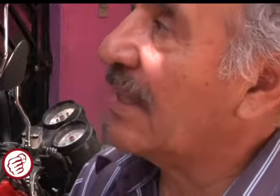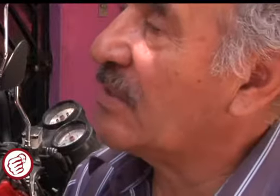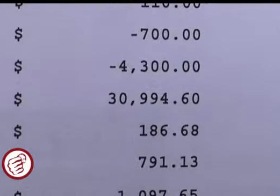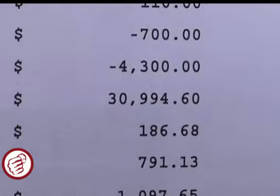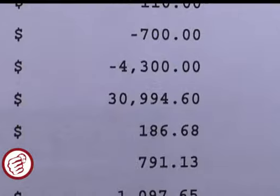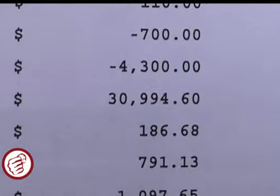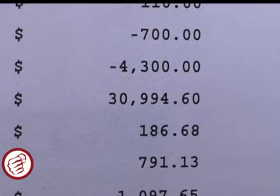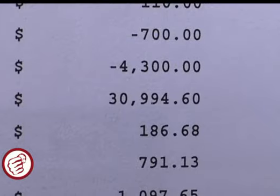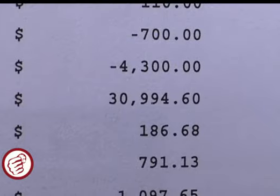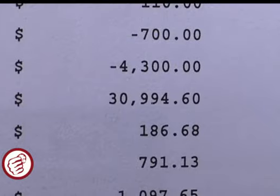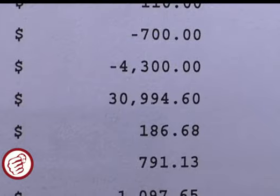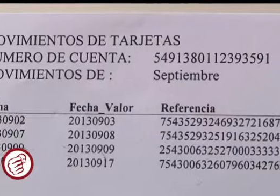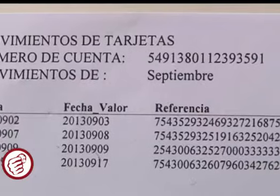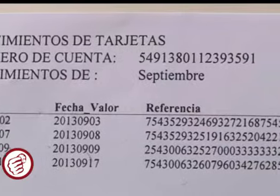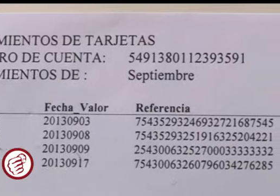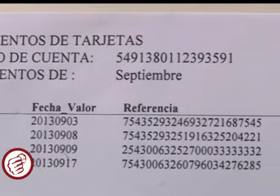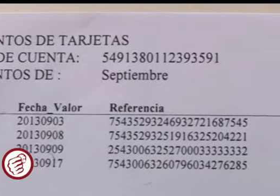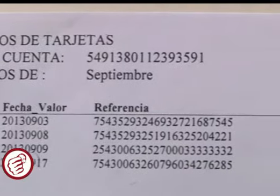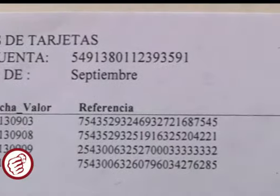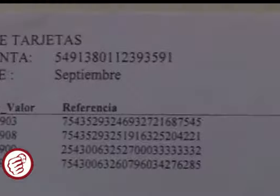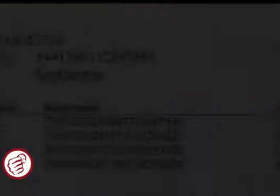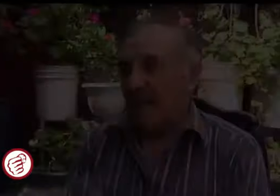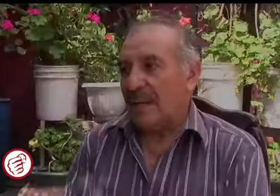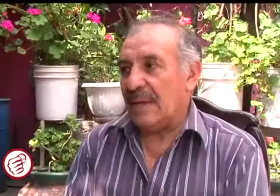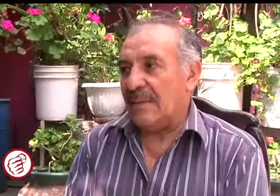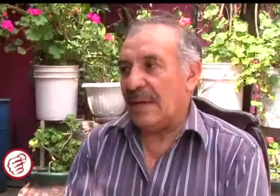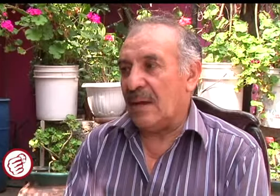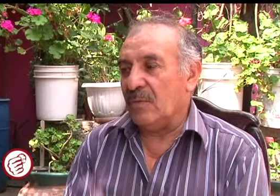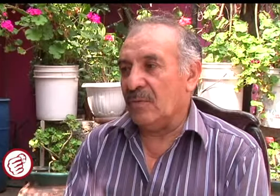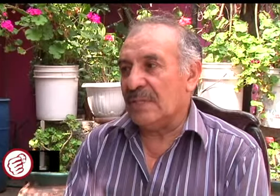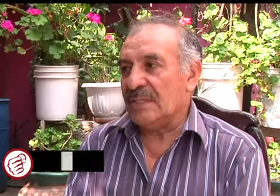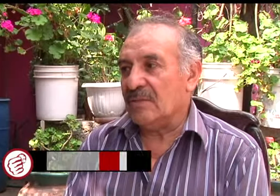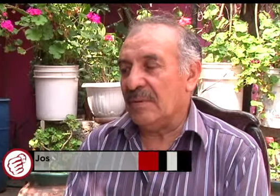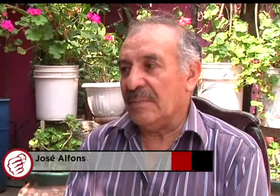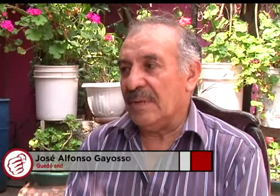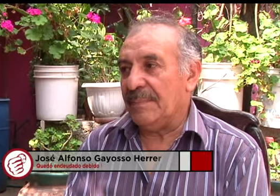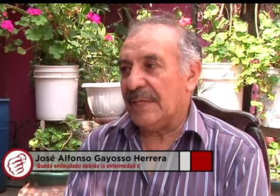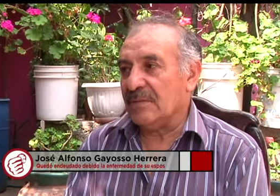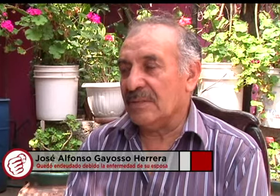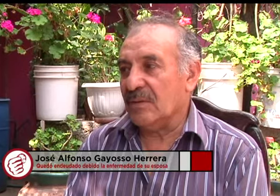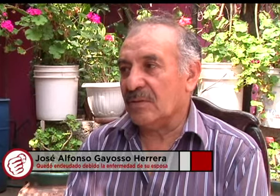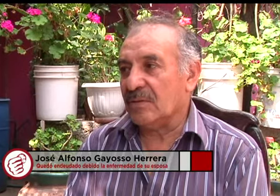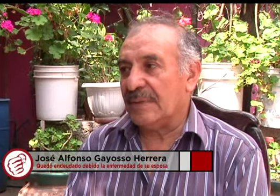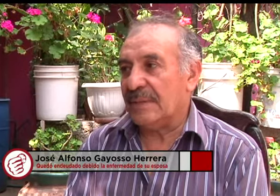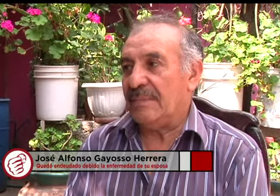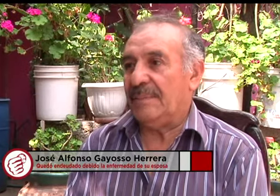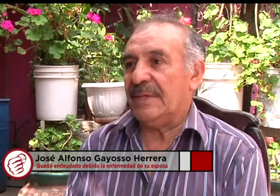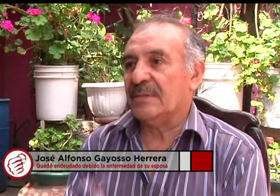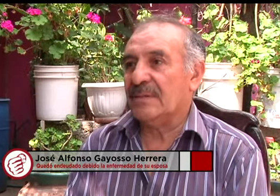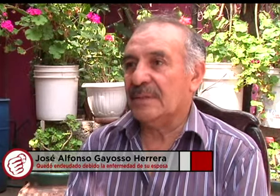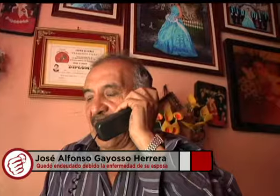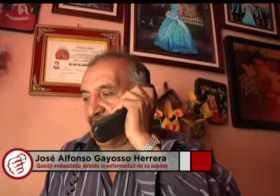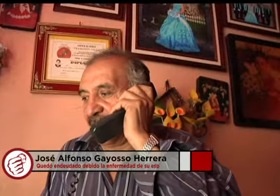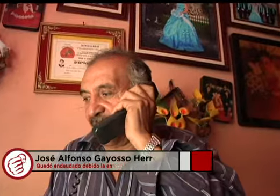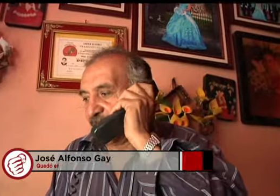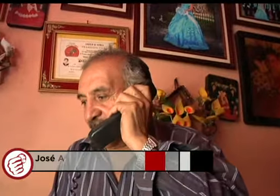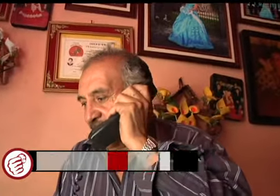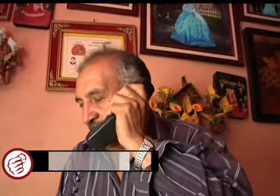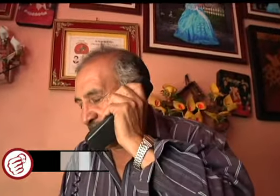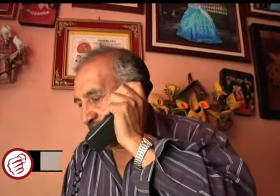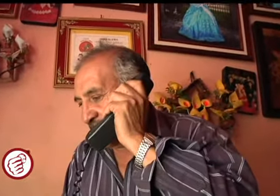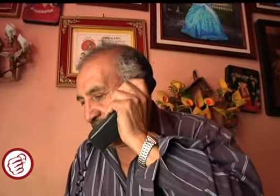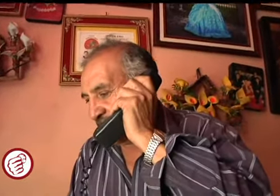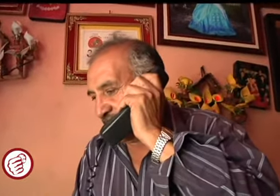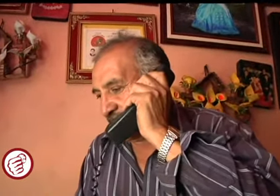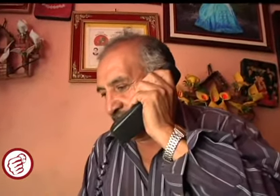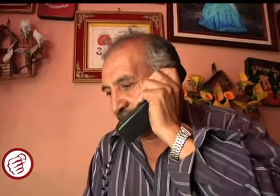medicinas y tratamiento. Quedó endeudado con dos bancos. Le debía uno 19 mil pesos y el otro 20 mil pesos. En agosto de este